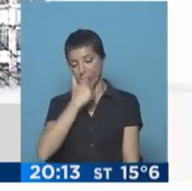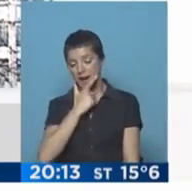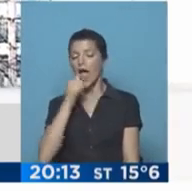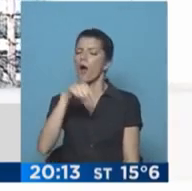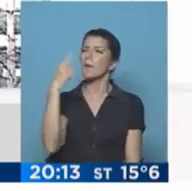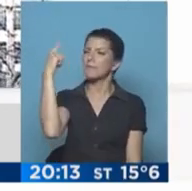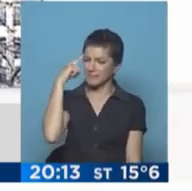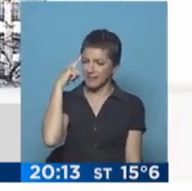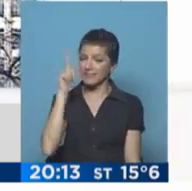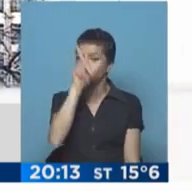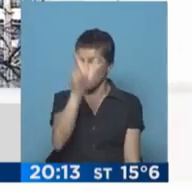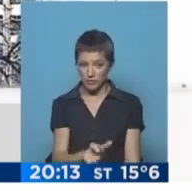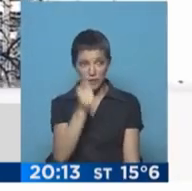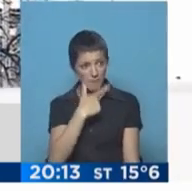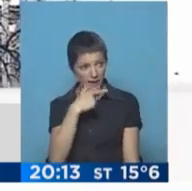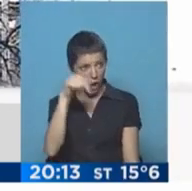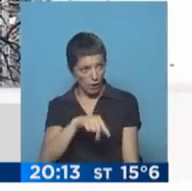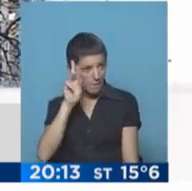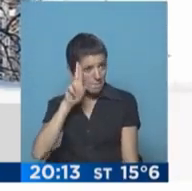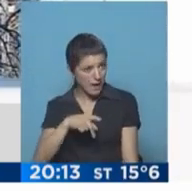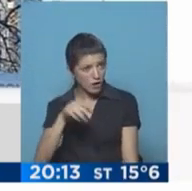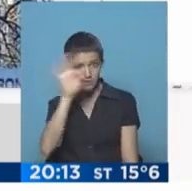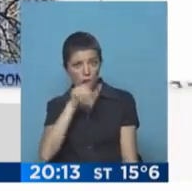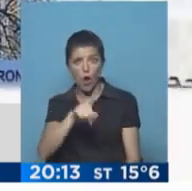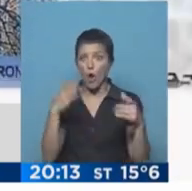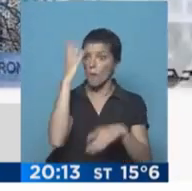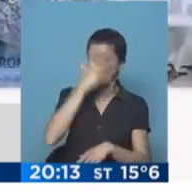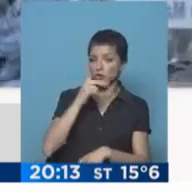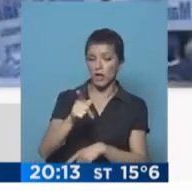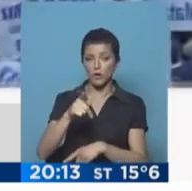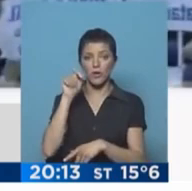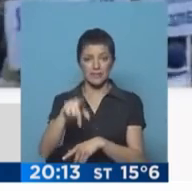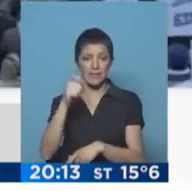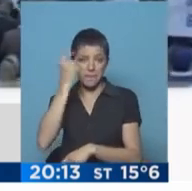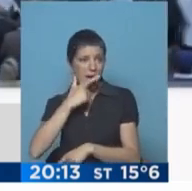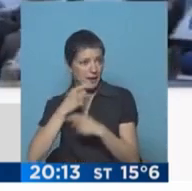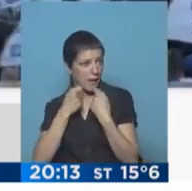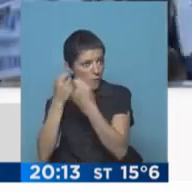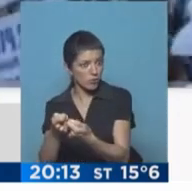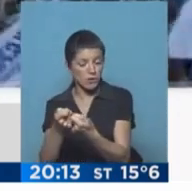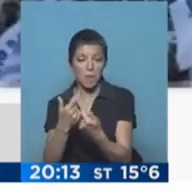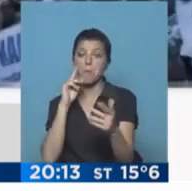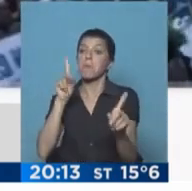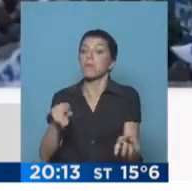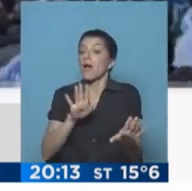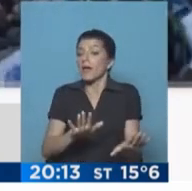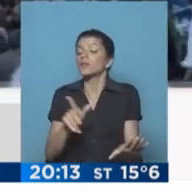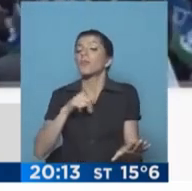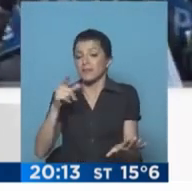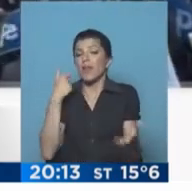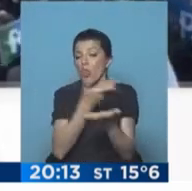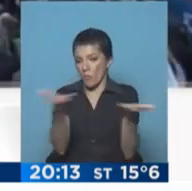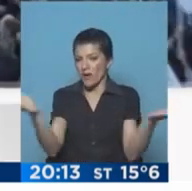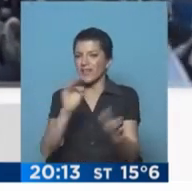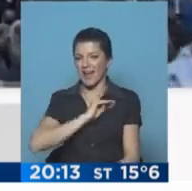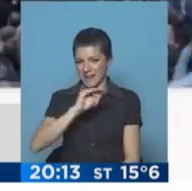si Macri se hizo peronista o Moyano se hizo macrista. Esa respuesta también yo creo que está dada por el desarrollo del acto. El